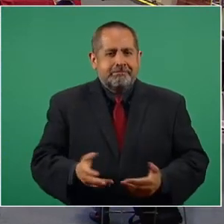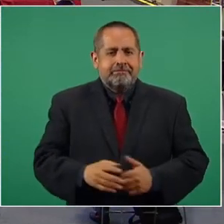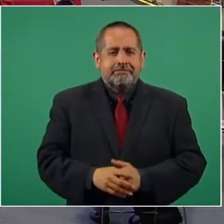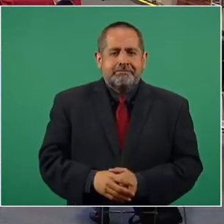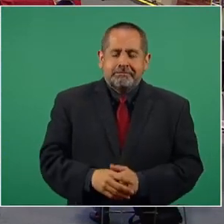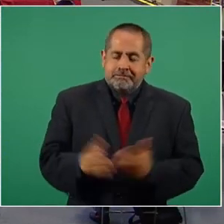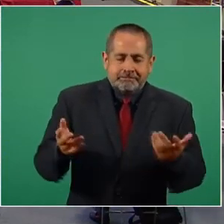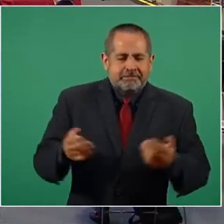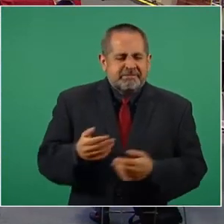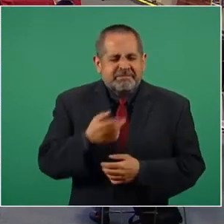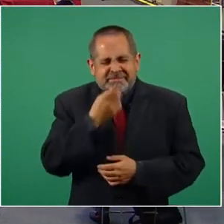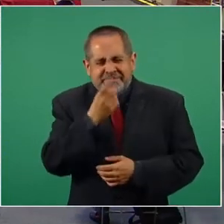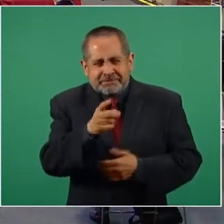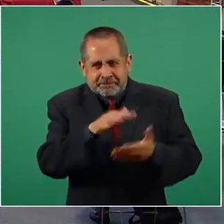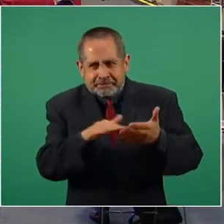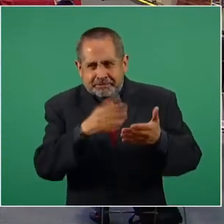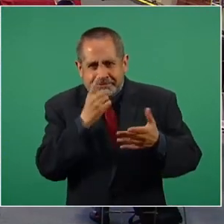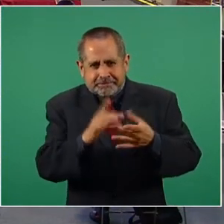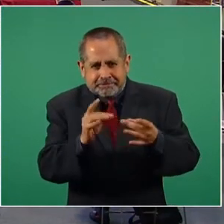¿Pero qué dice?